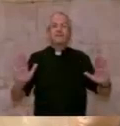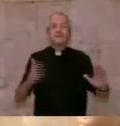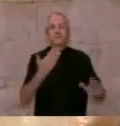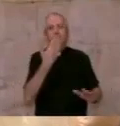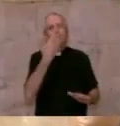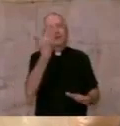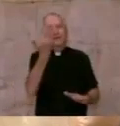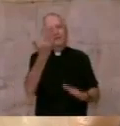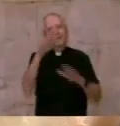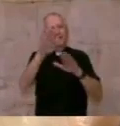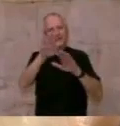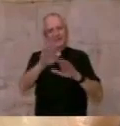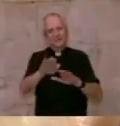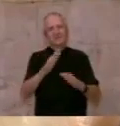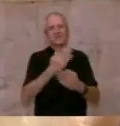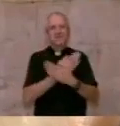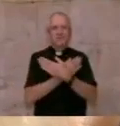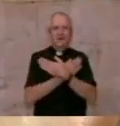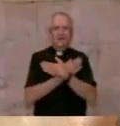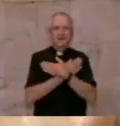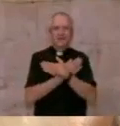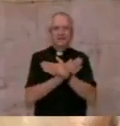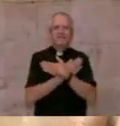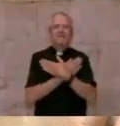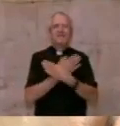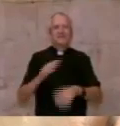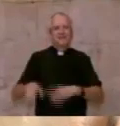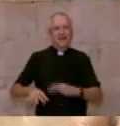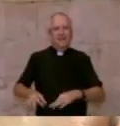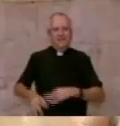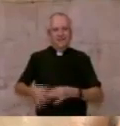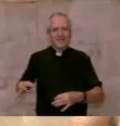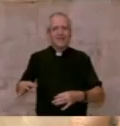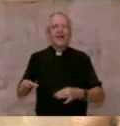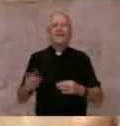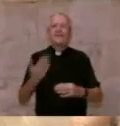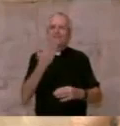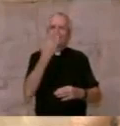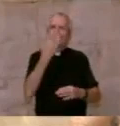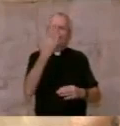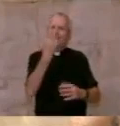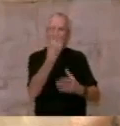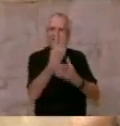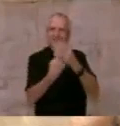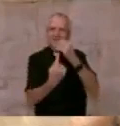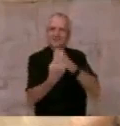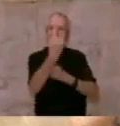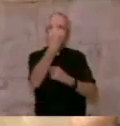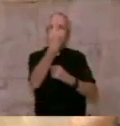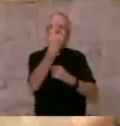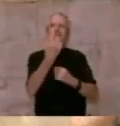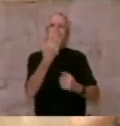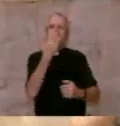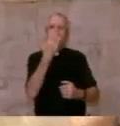Finalmente, invocando su intercesión ante la Santísima Trinidad